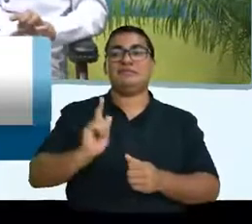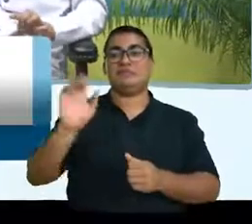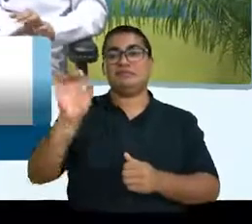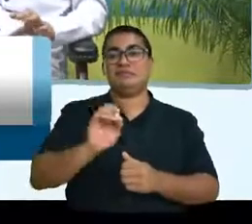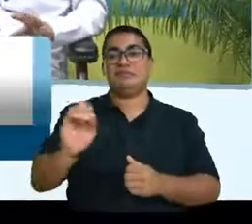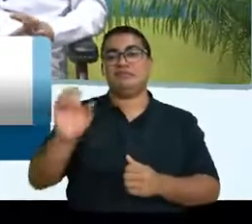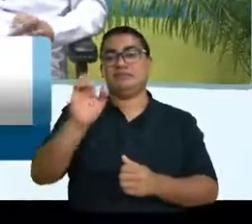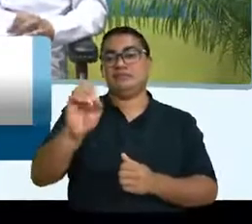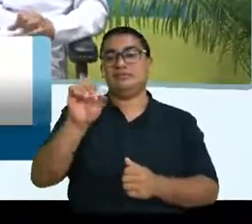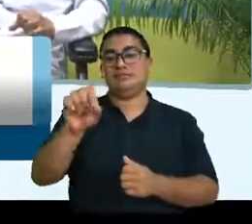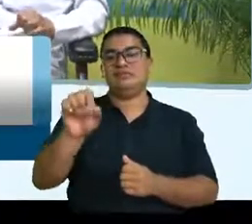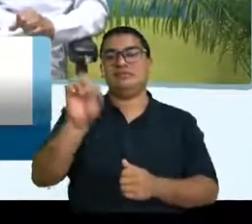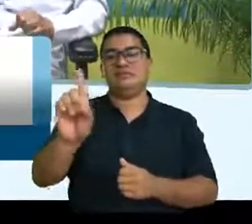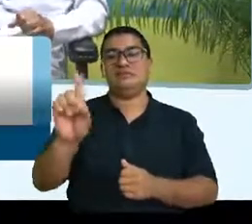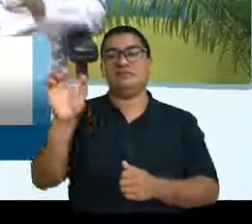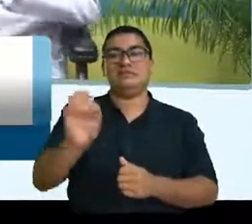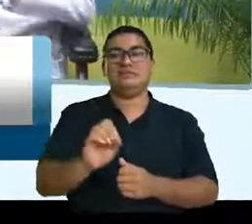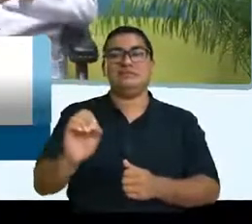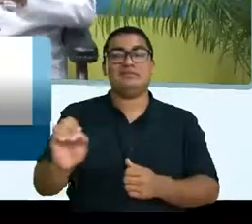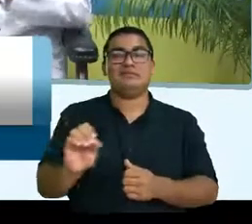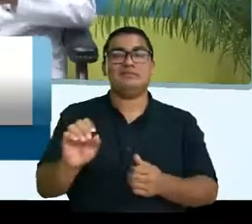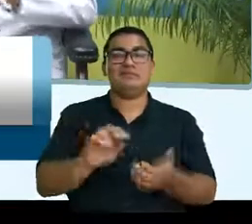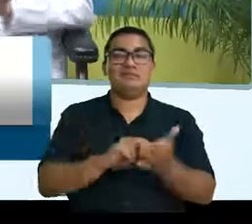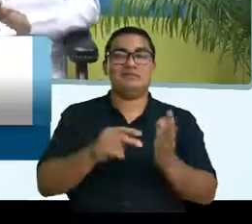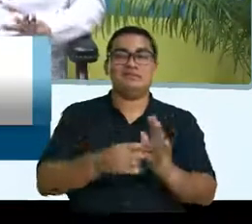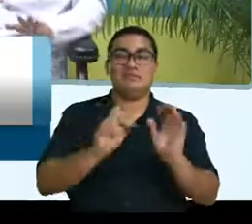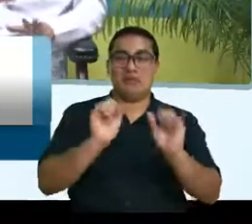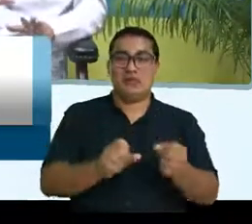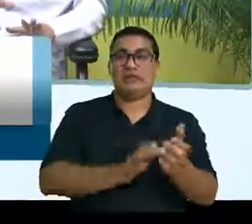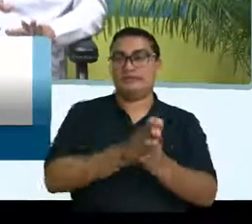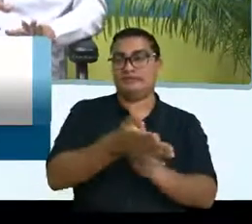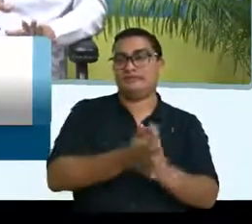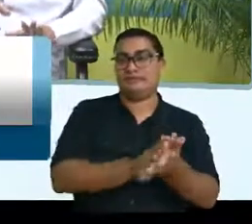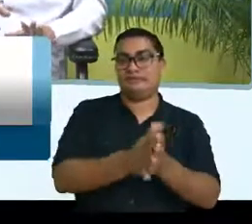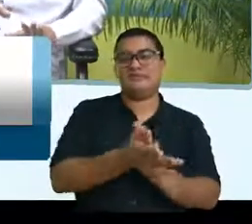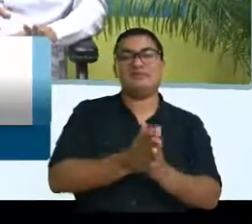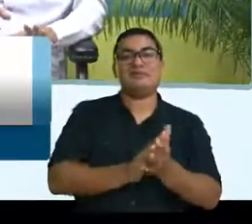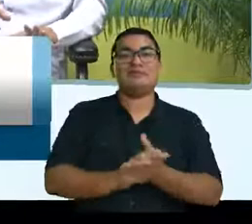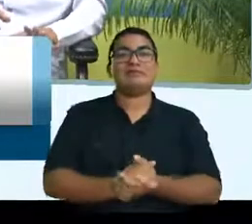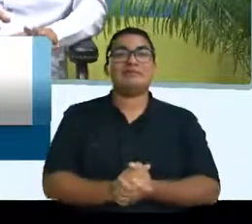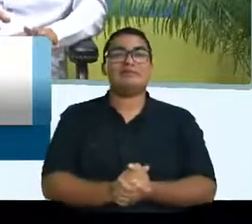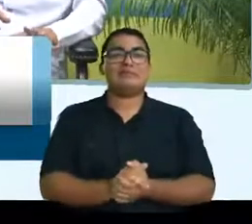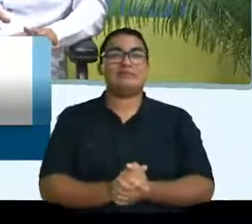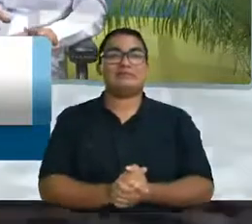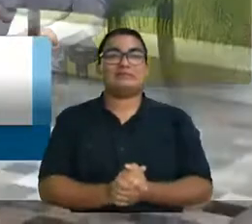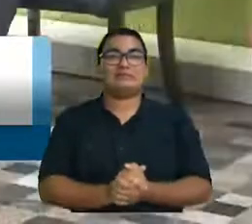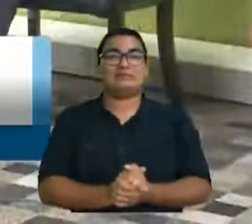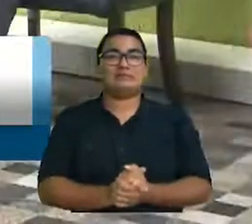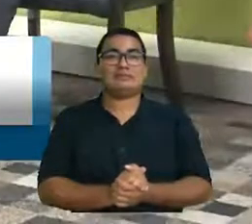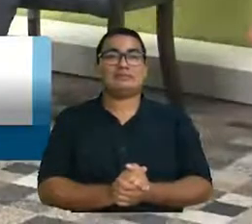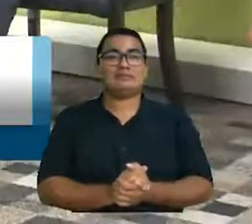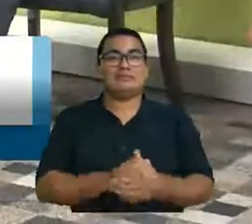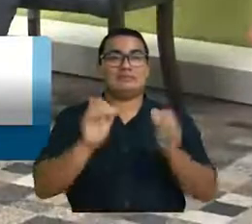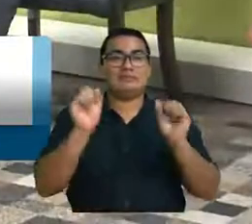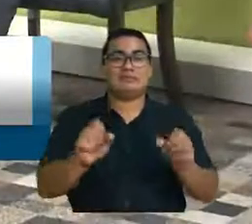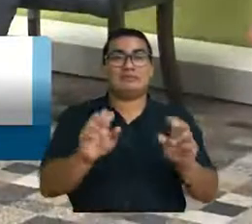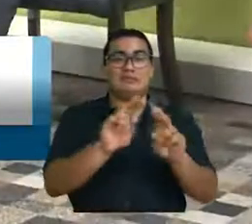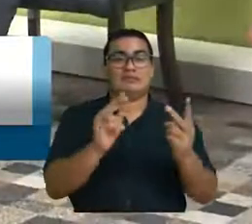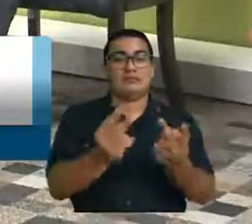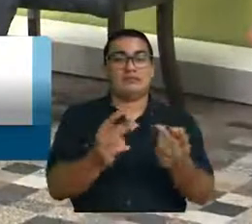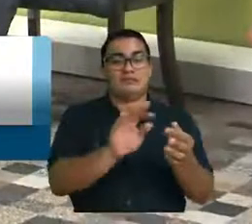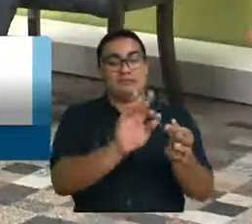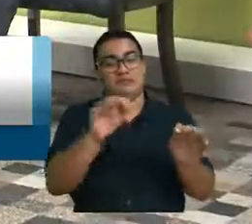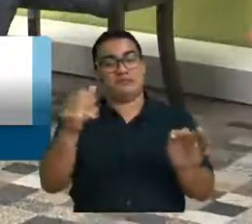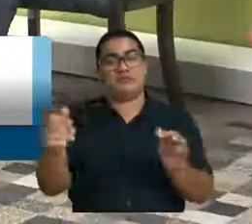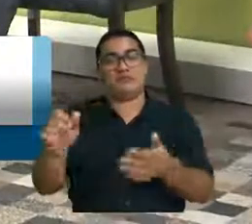del 0.1%, que me sirve hasta para lavarme las manos. Y me sirve para lavar las verduras en la casa. Sirve para